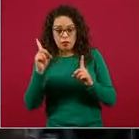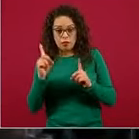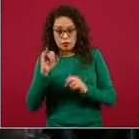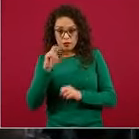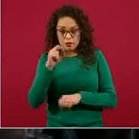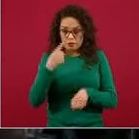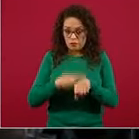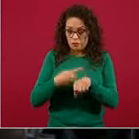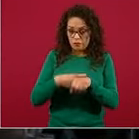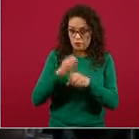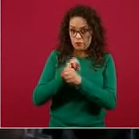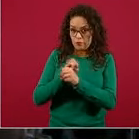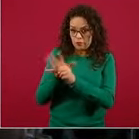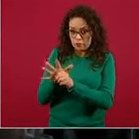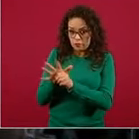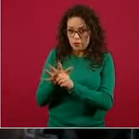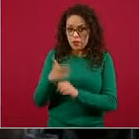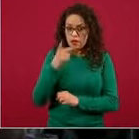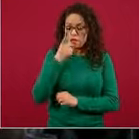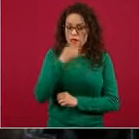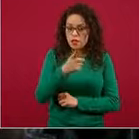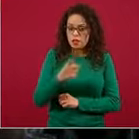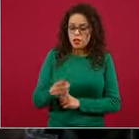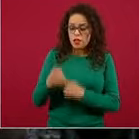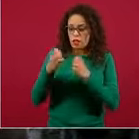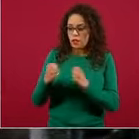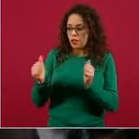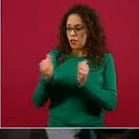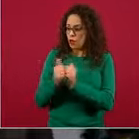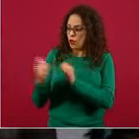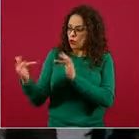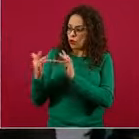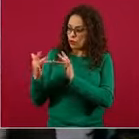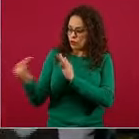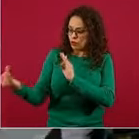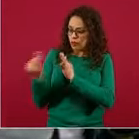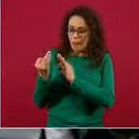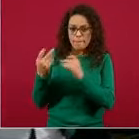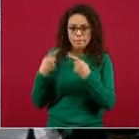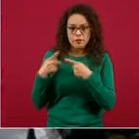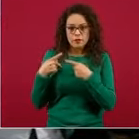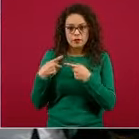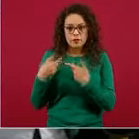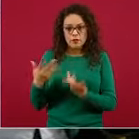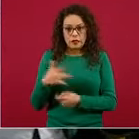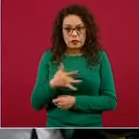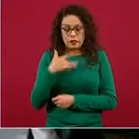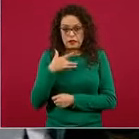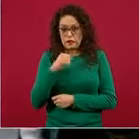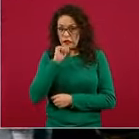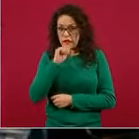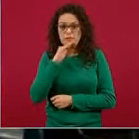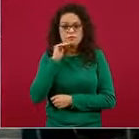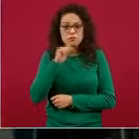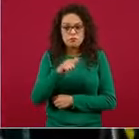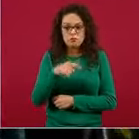Dicen que en caso de haber estado con una persona en contacto cercano y no presentar síntomas,